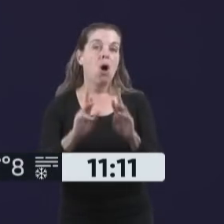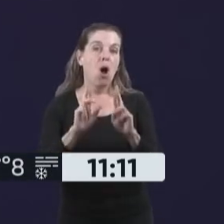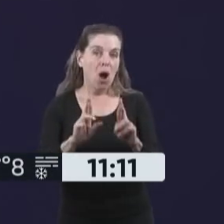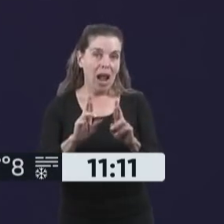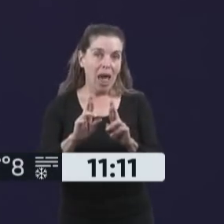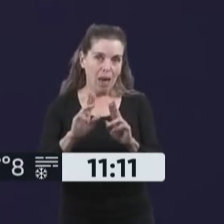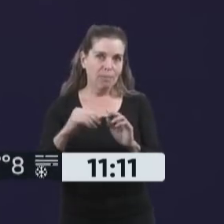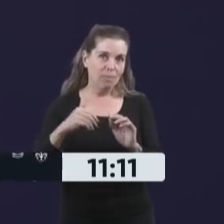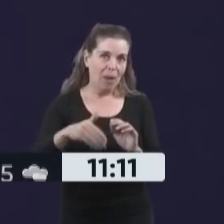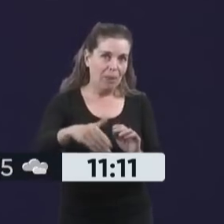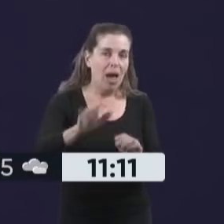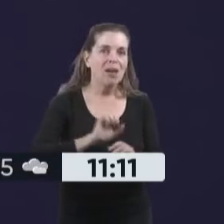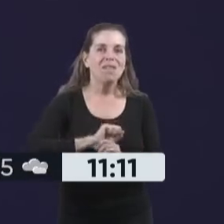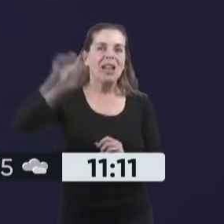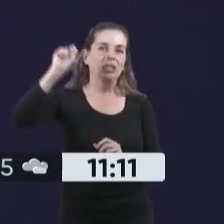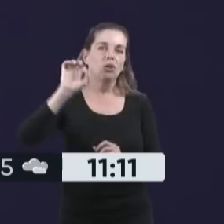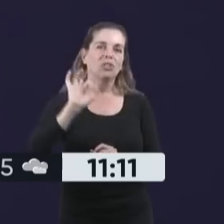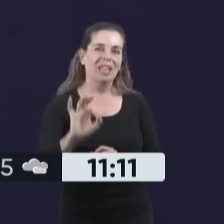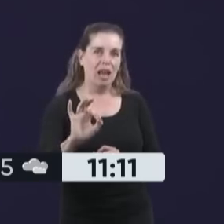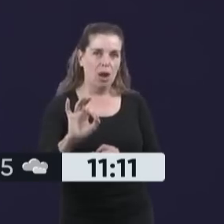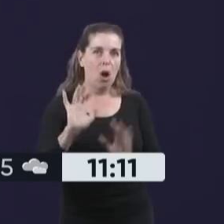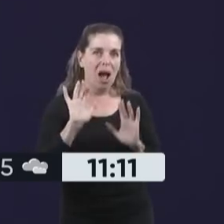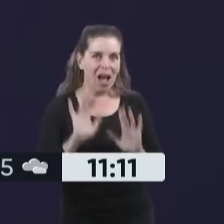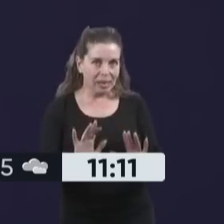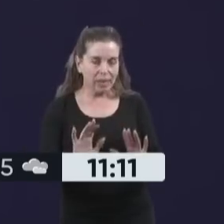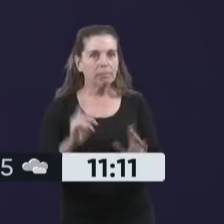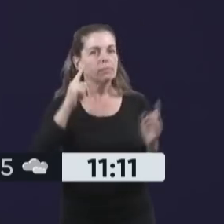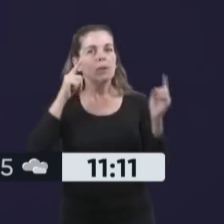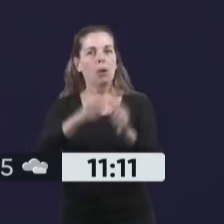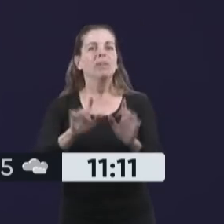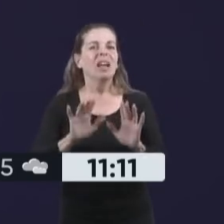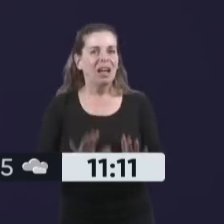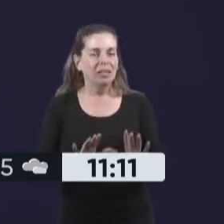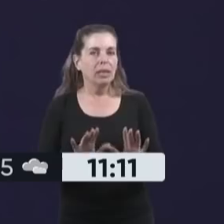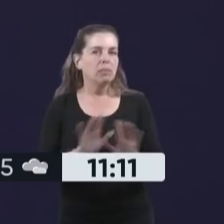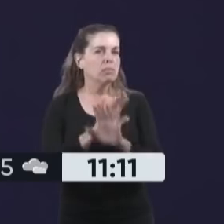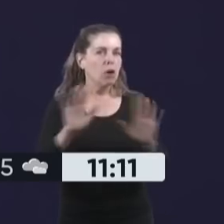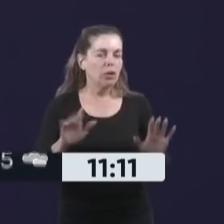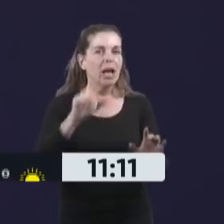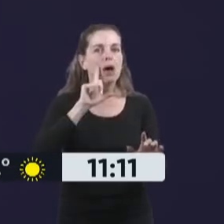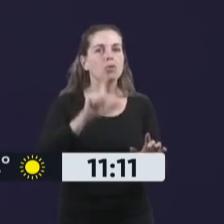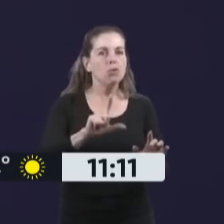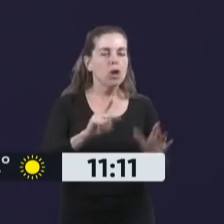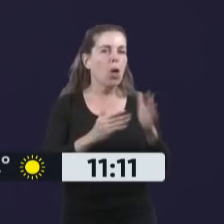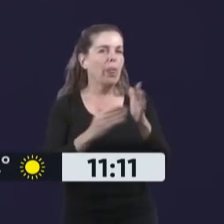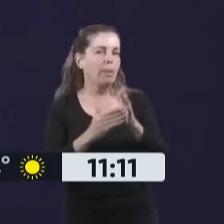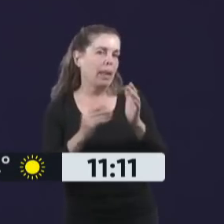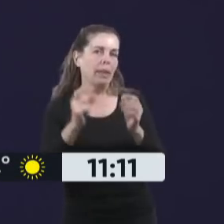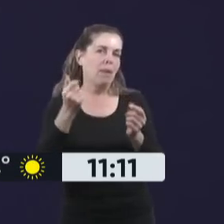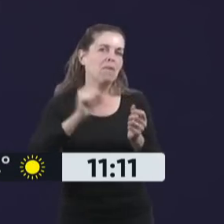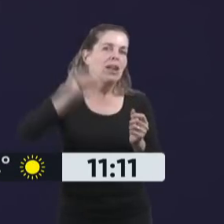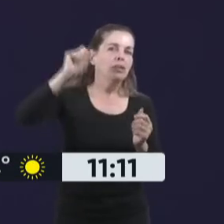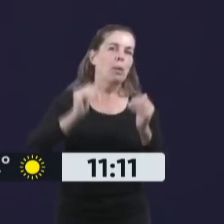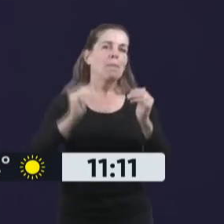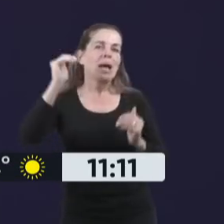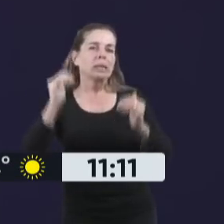que efectivamente todos queremos. Así que el camino es claro, independientemente de que julio pueda dar un número similar, más bajo o más alto a